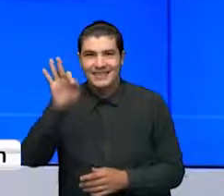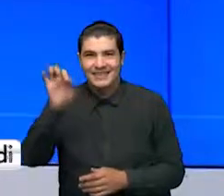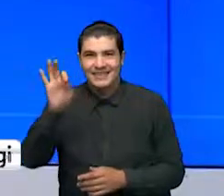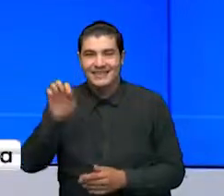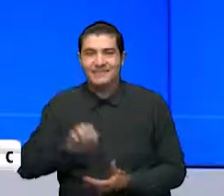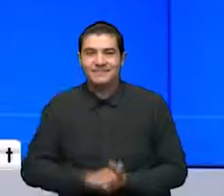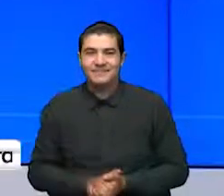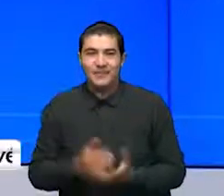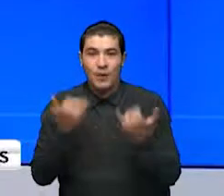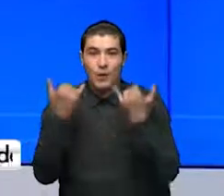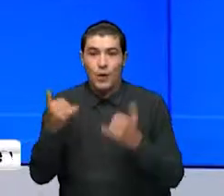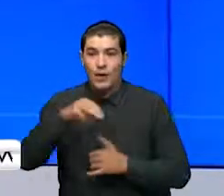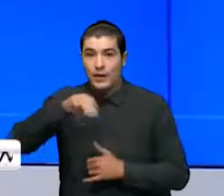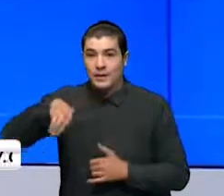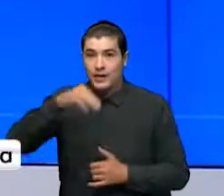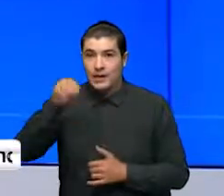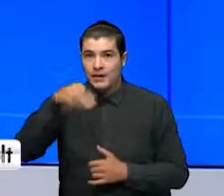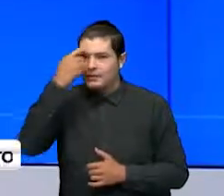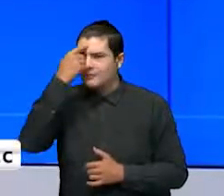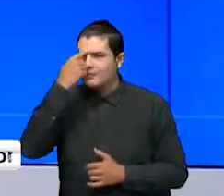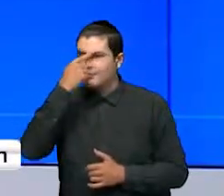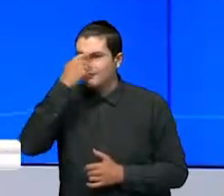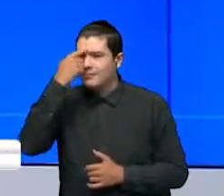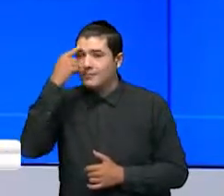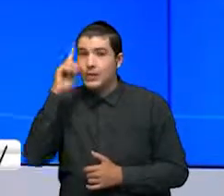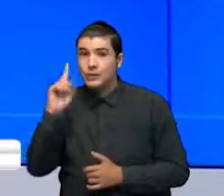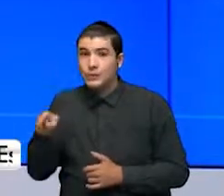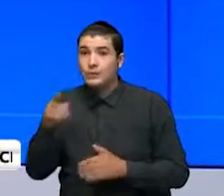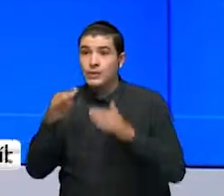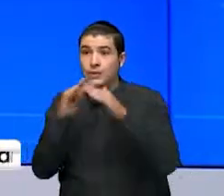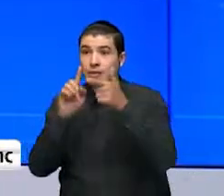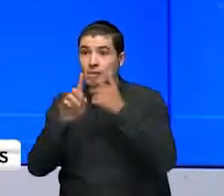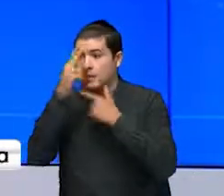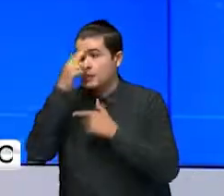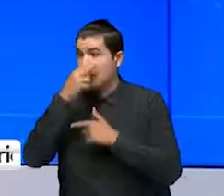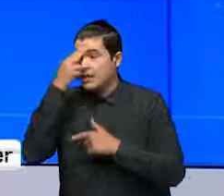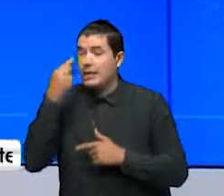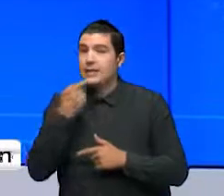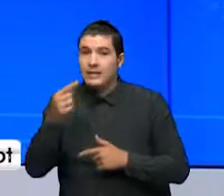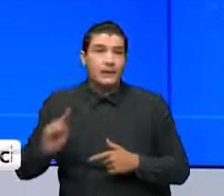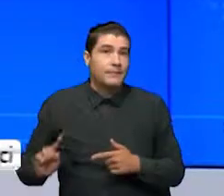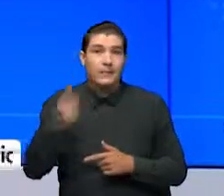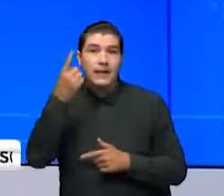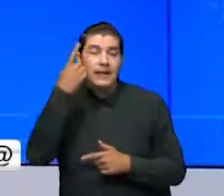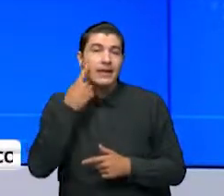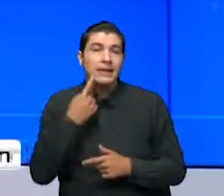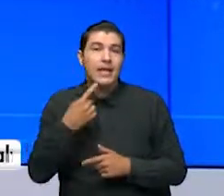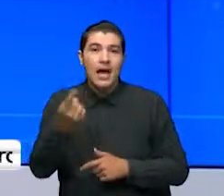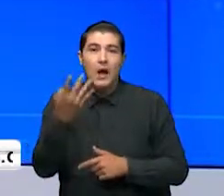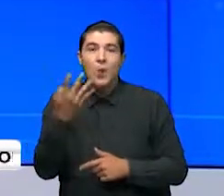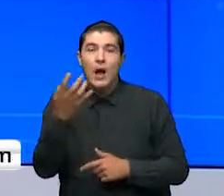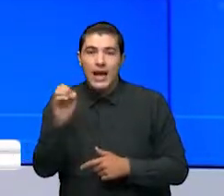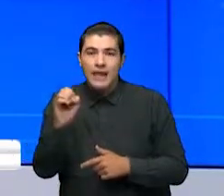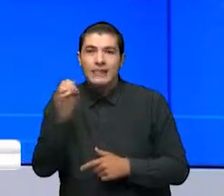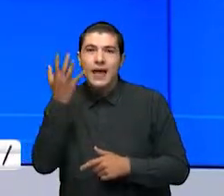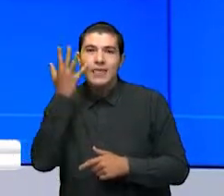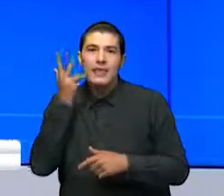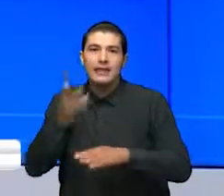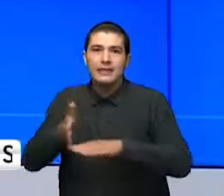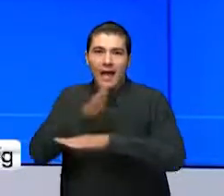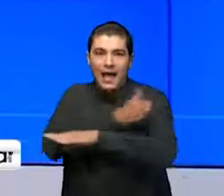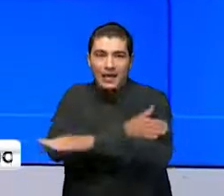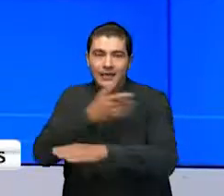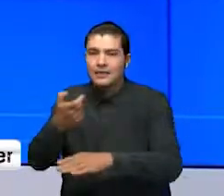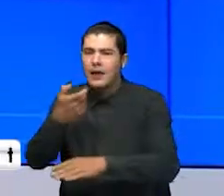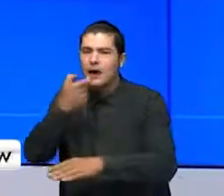Y hoy es el miércoles de ceniza y en la iglesia católica pues significa el primer día de la cuaresma, 40 días antes de la Pascua, un día que